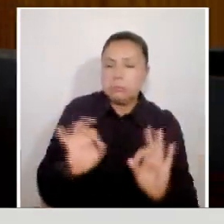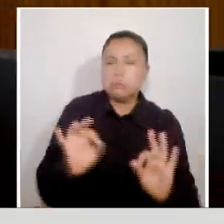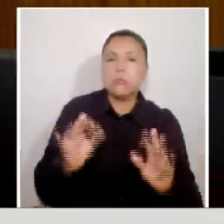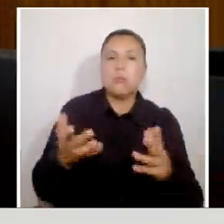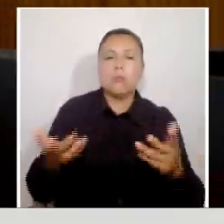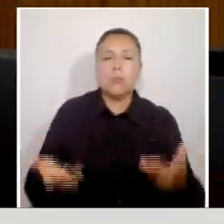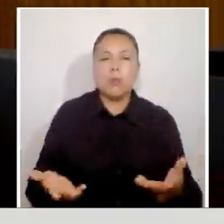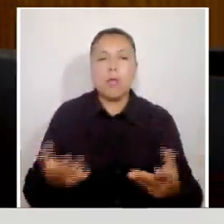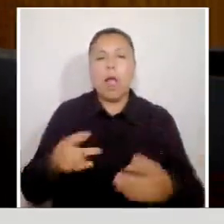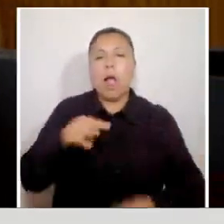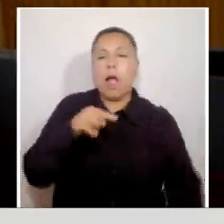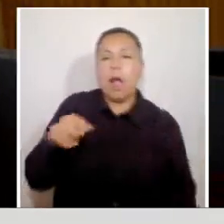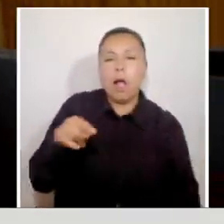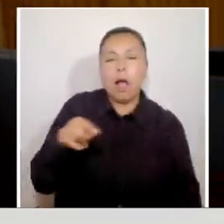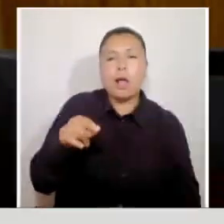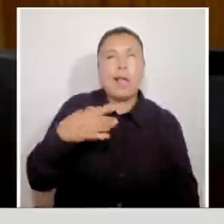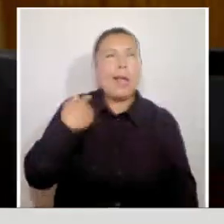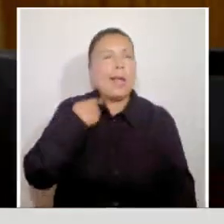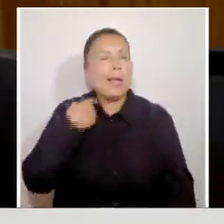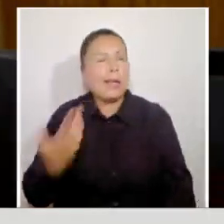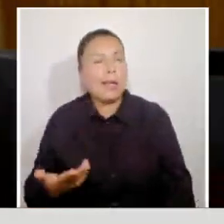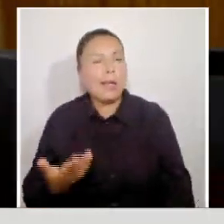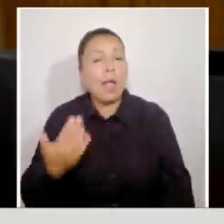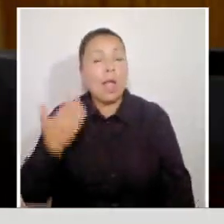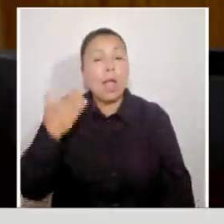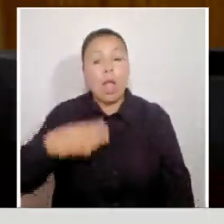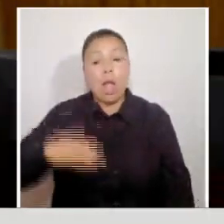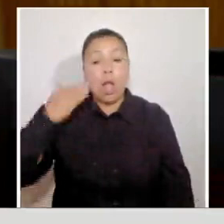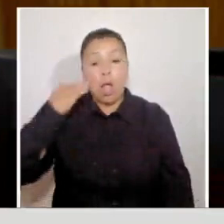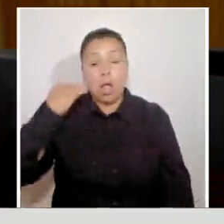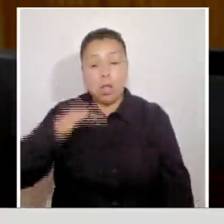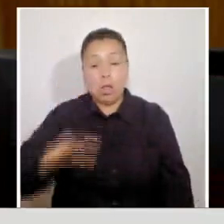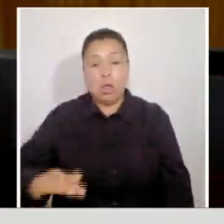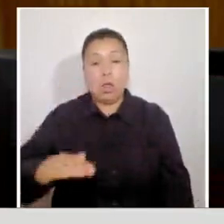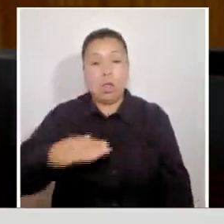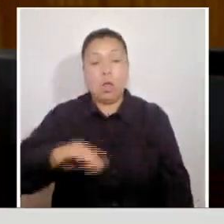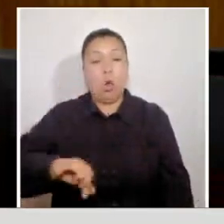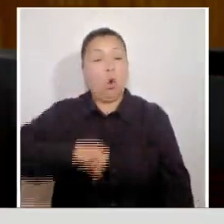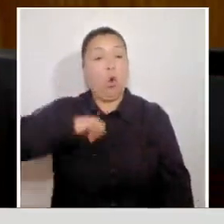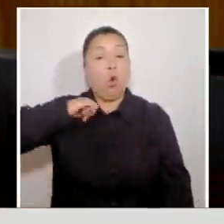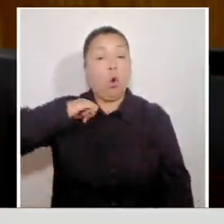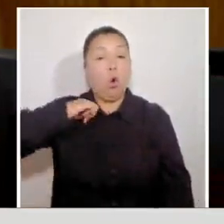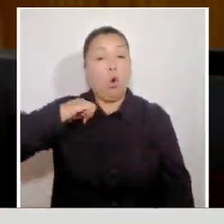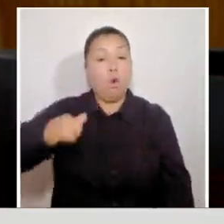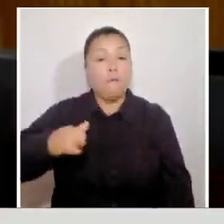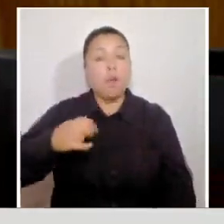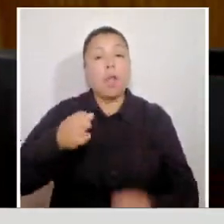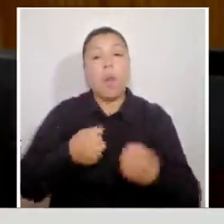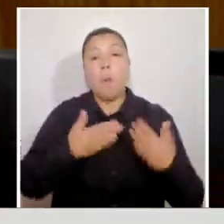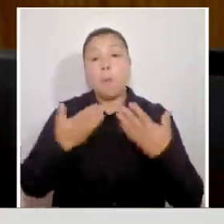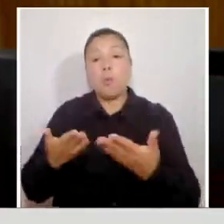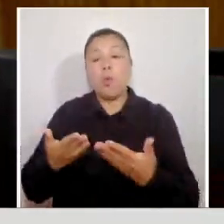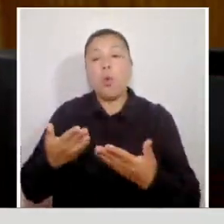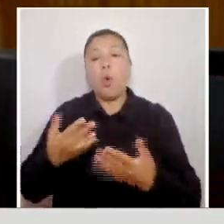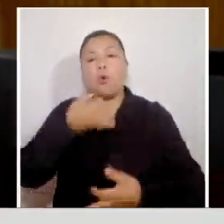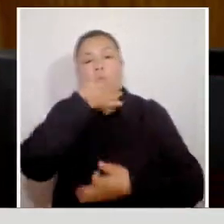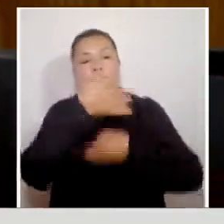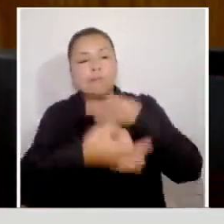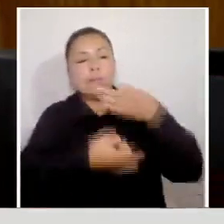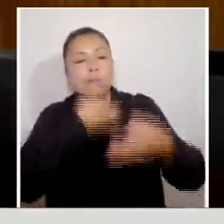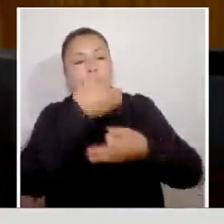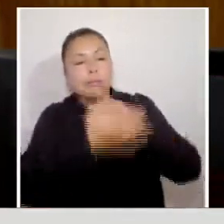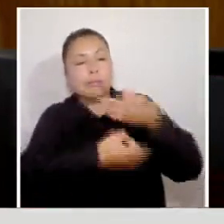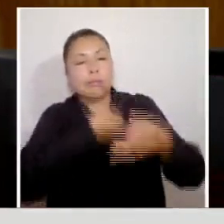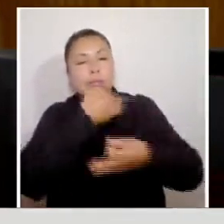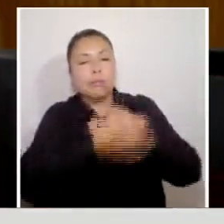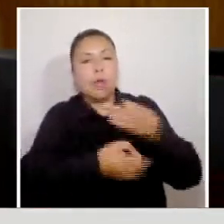negar a lo que la niña el niño el adolescente entrega como testimonio no es el